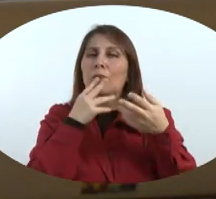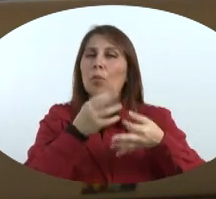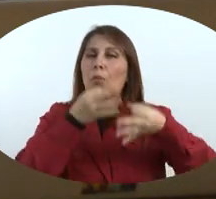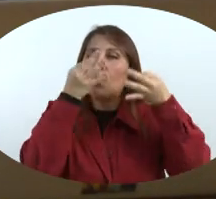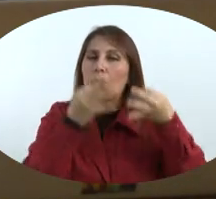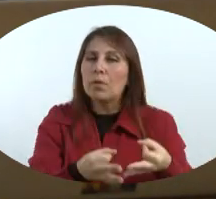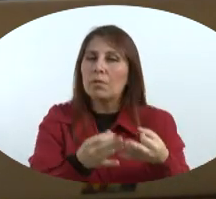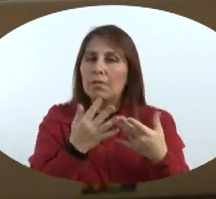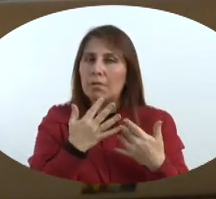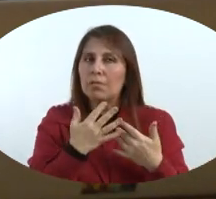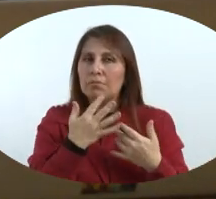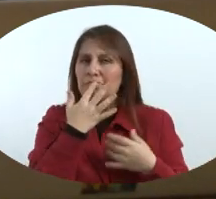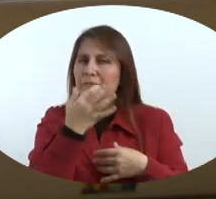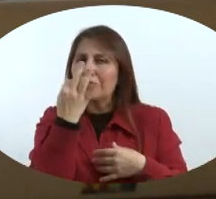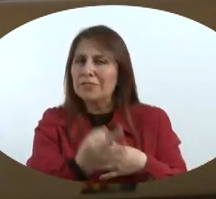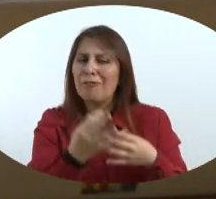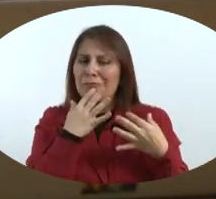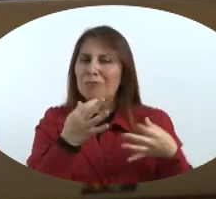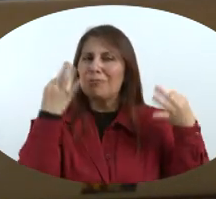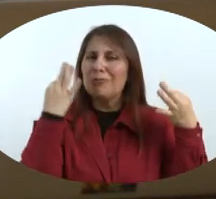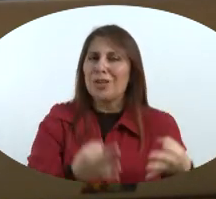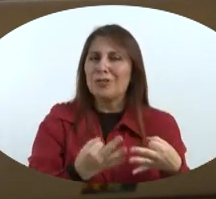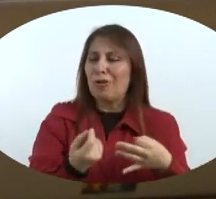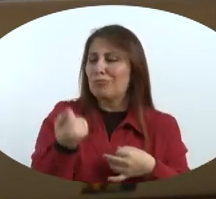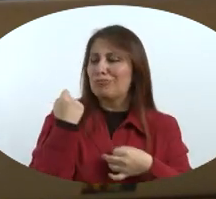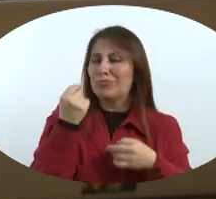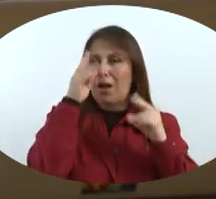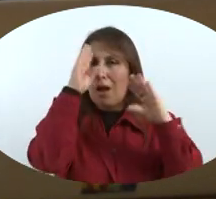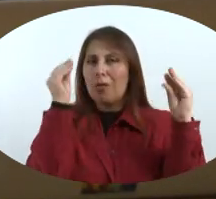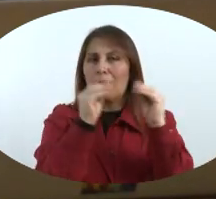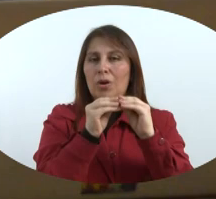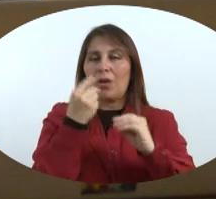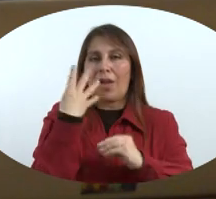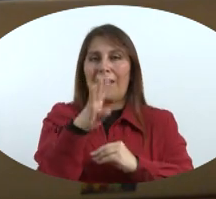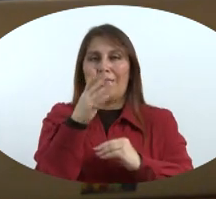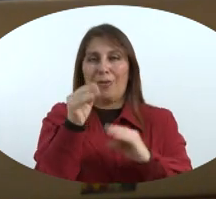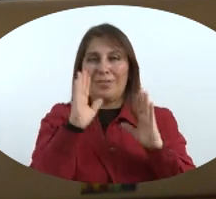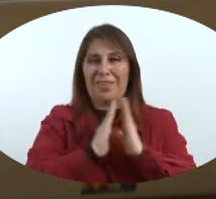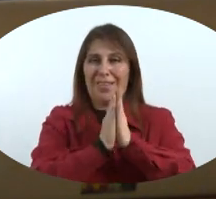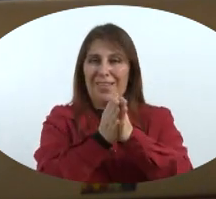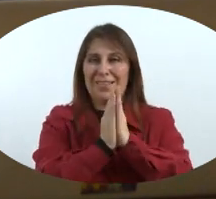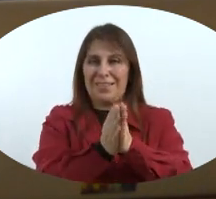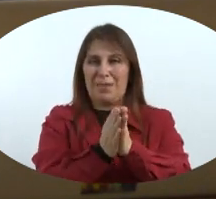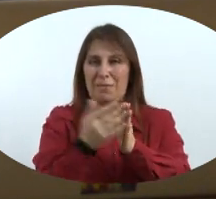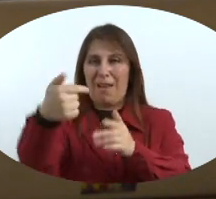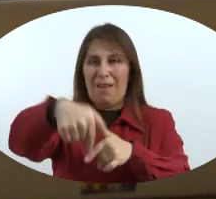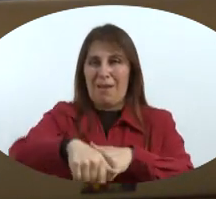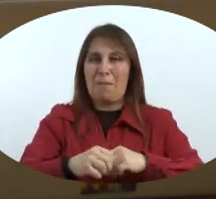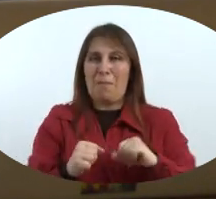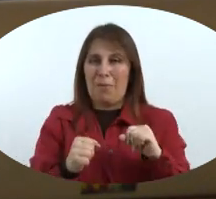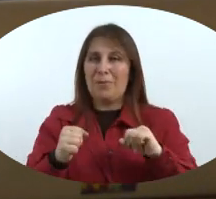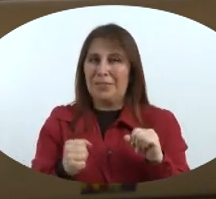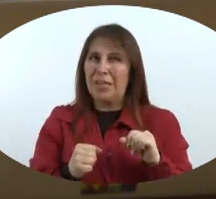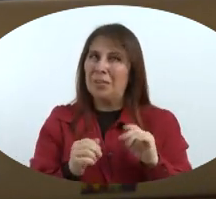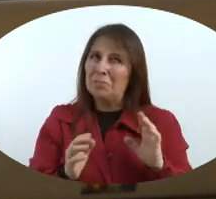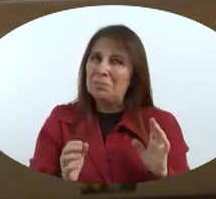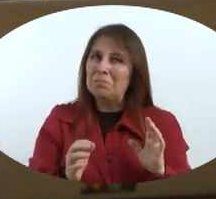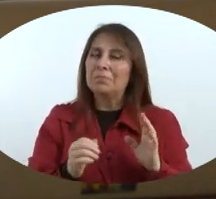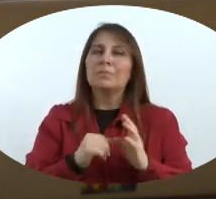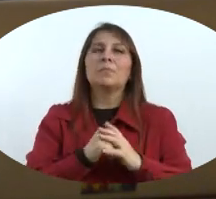del cumplimiento real del acuerdo logrado el pasado 14 de diciembre acá en bogotá